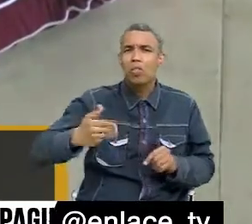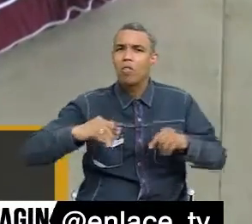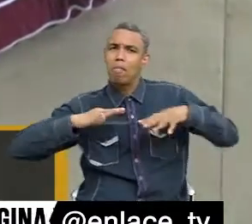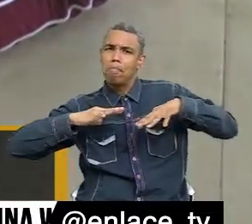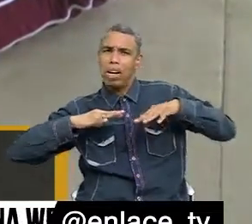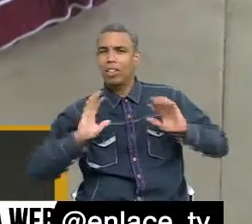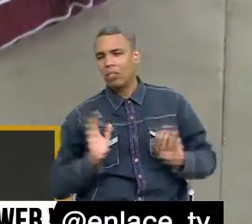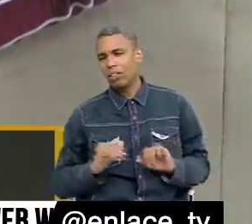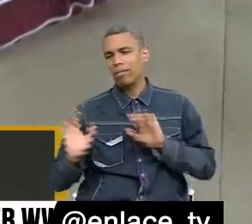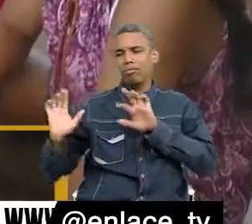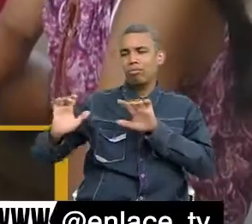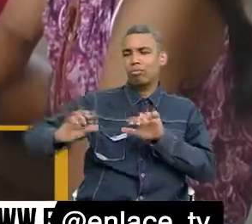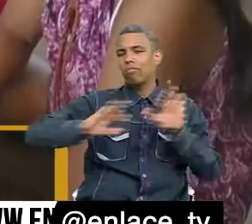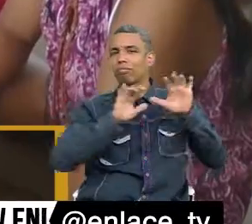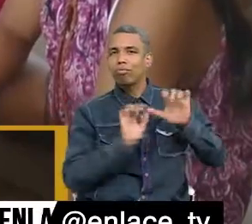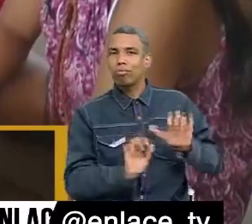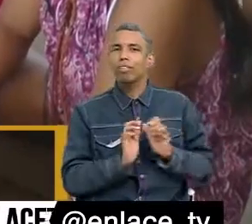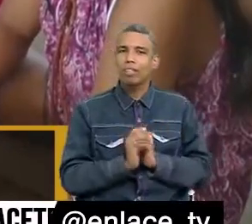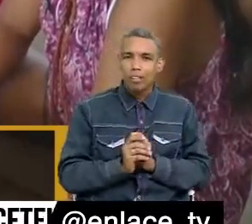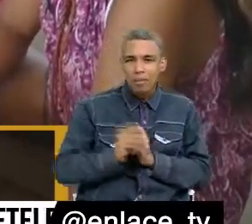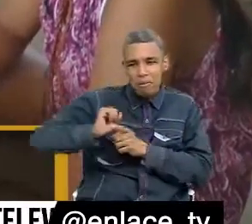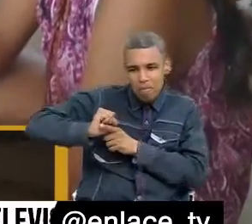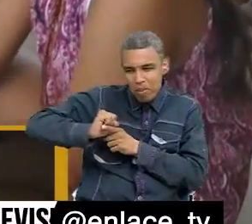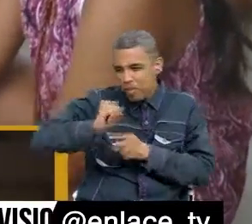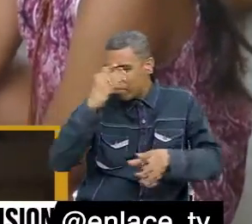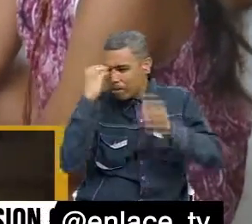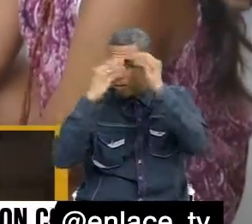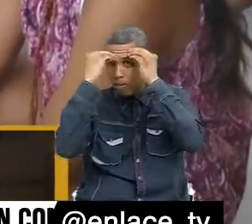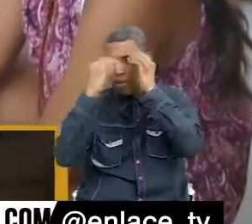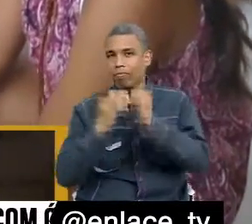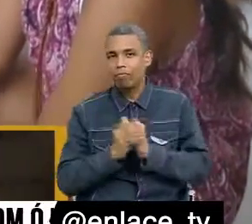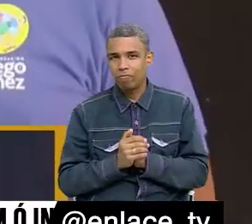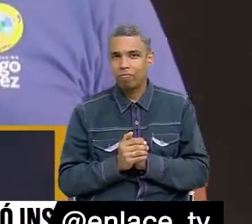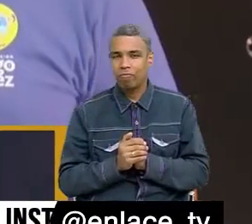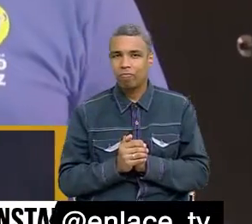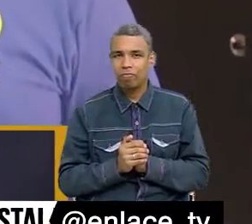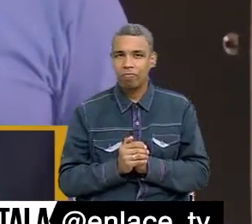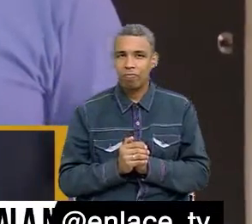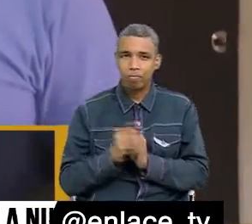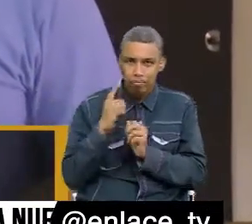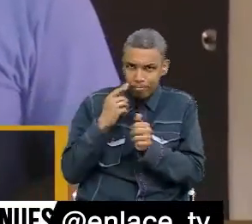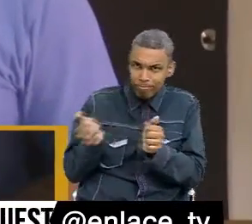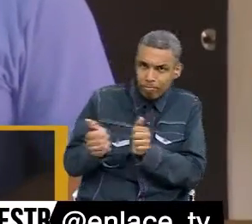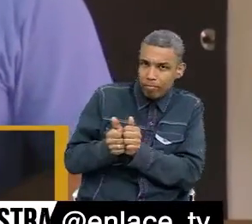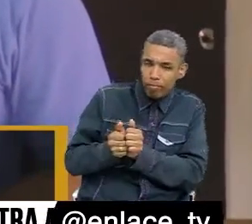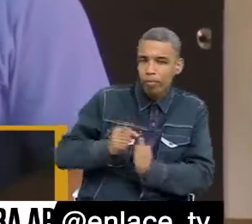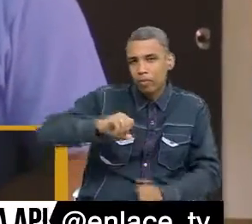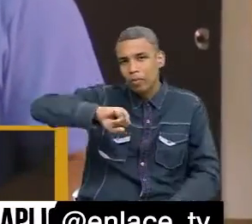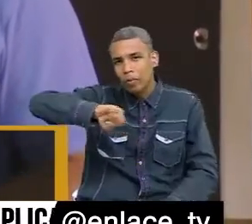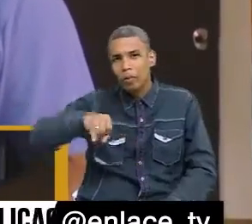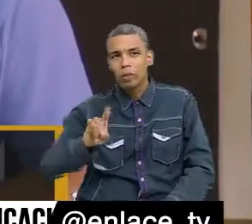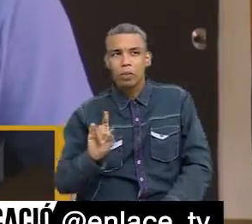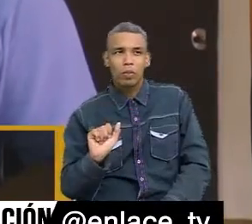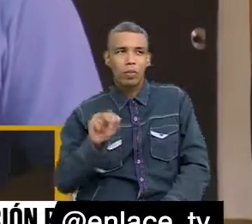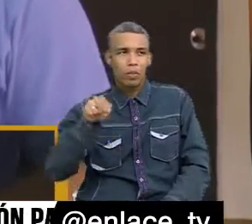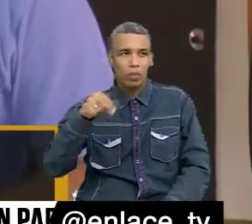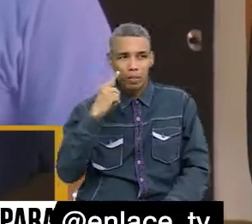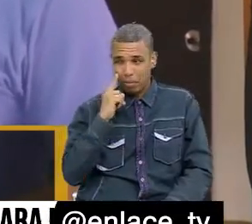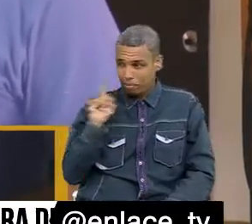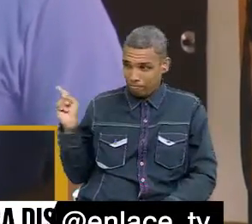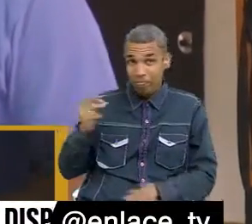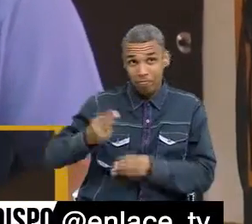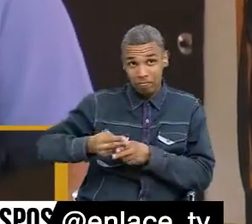muy especial hoy denominada Reconociendo Nuestro Territorio. A esta hora nos acompaña Juan Carlos Vergara, ludotecario municipal. ¿De